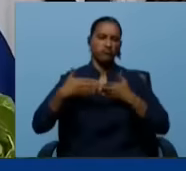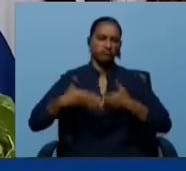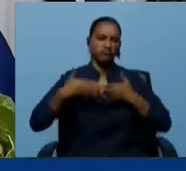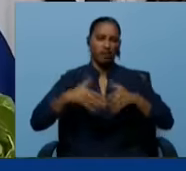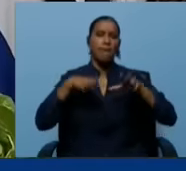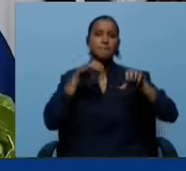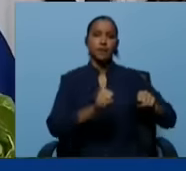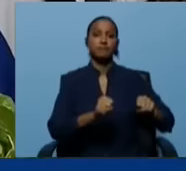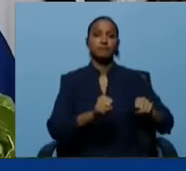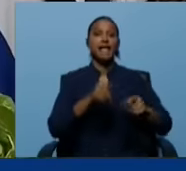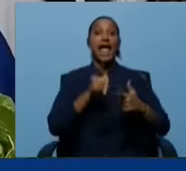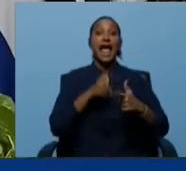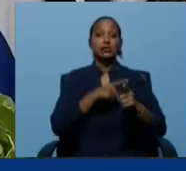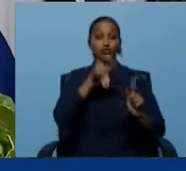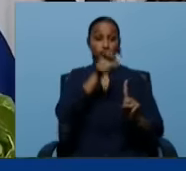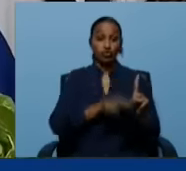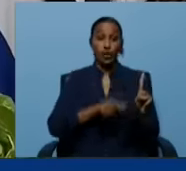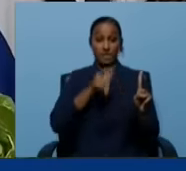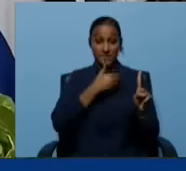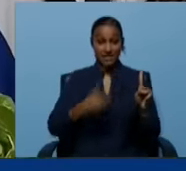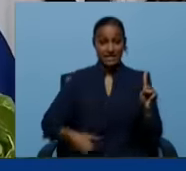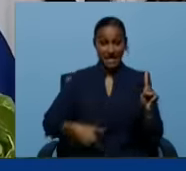Zelaya, un hombre